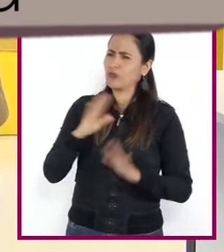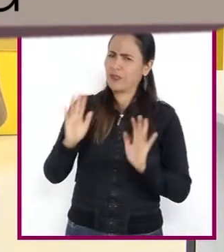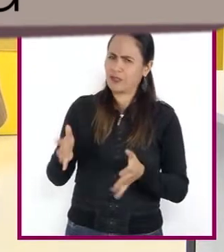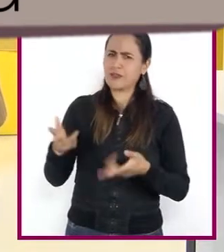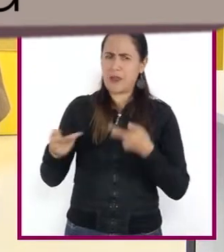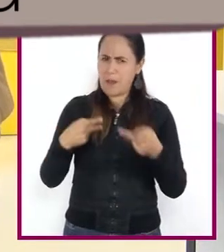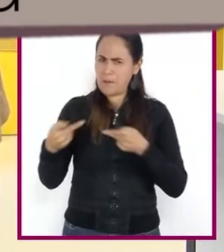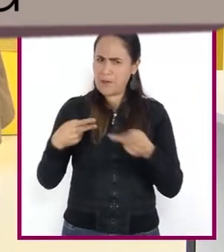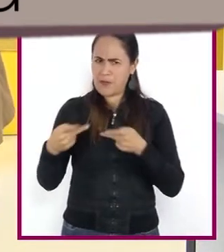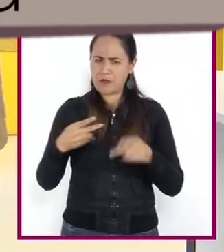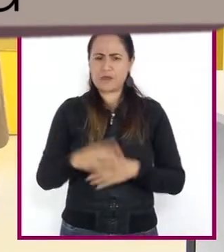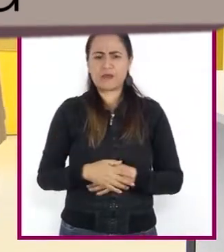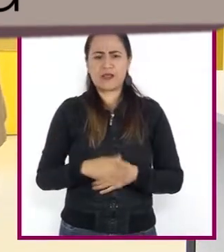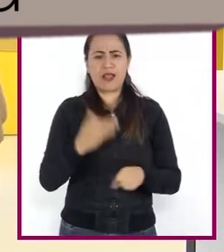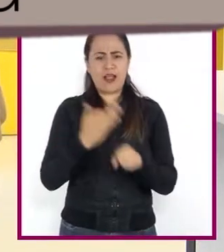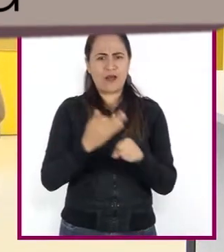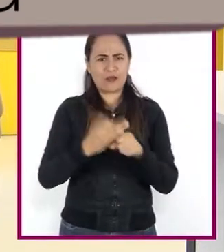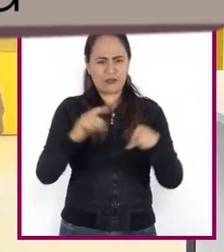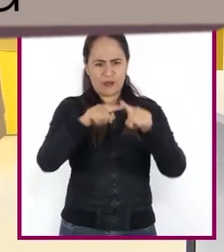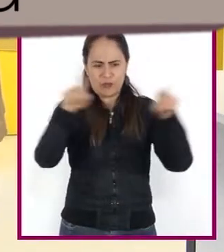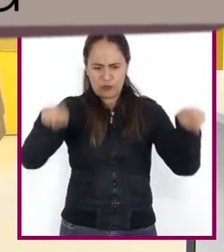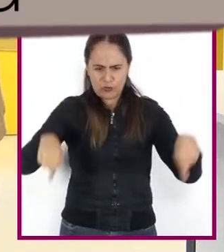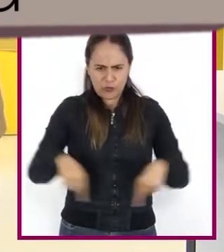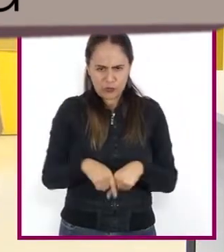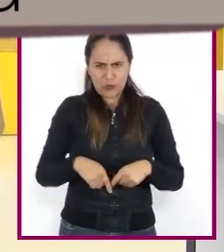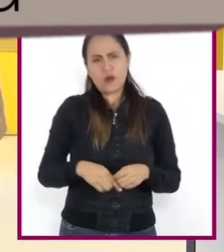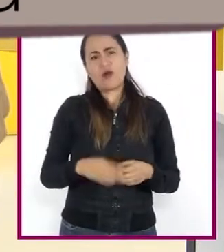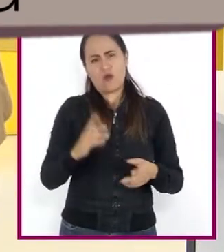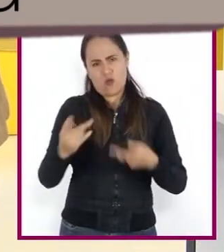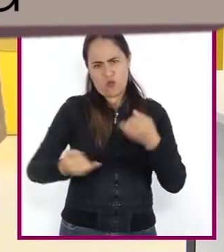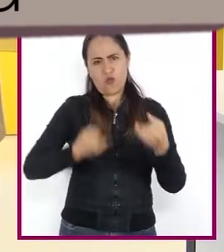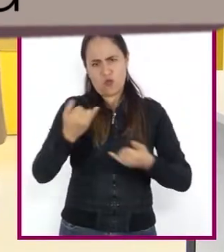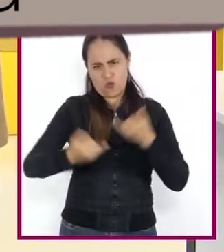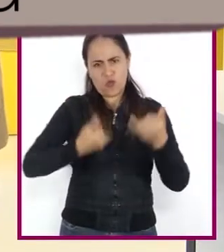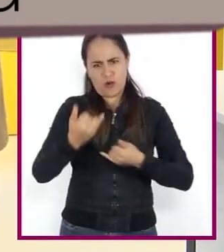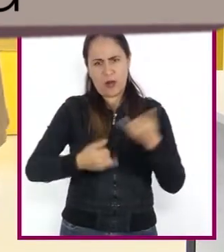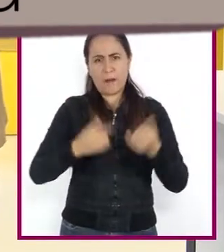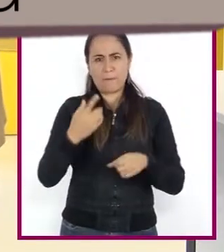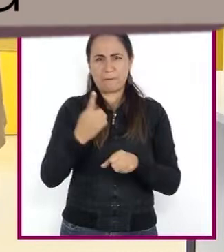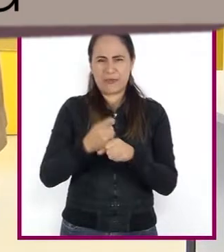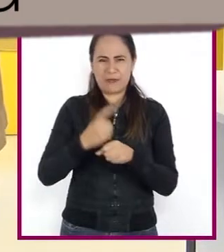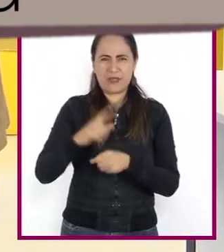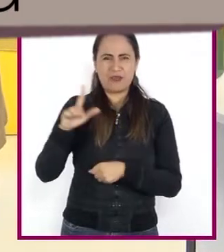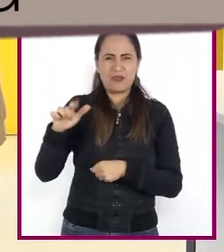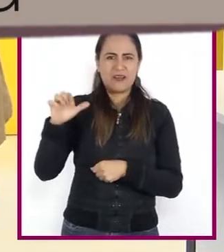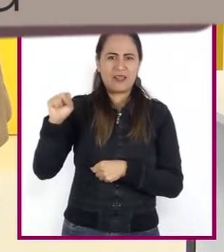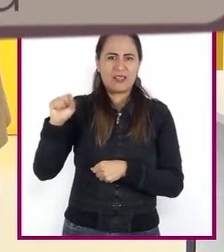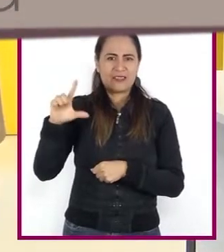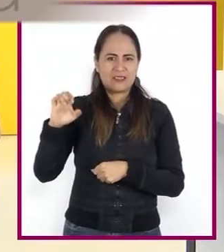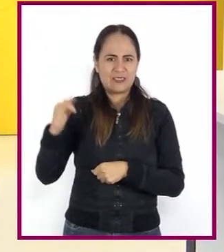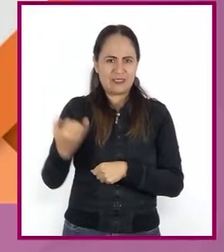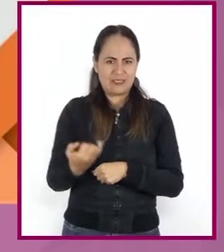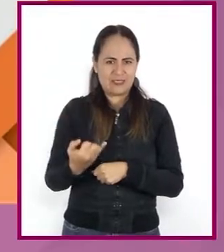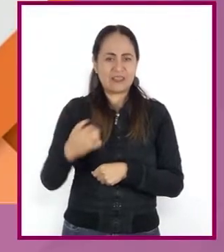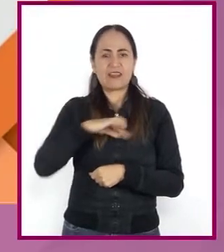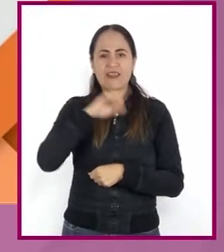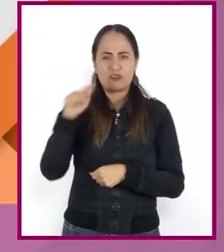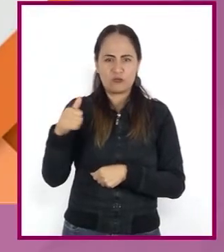y tenemos aquí un tablero para jugar. Primero comenzará Leslie y enseguida continuaré